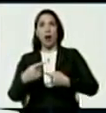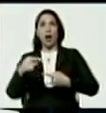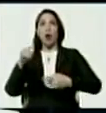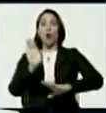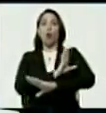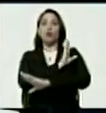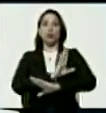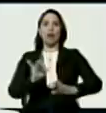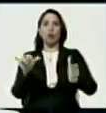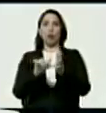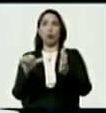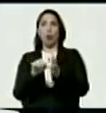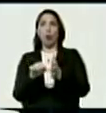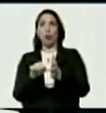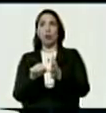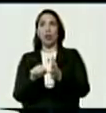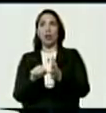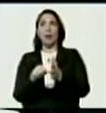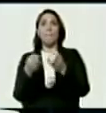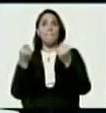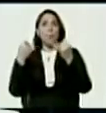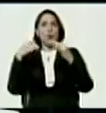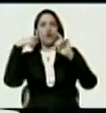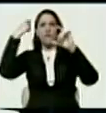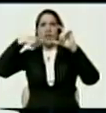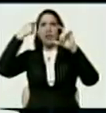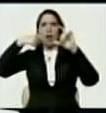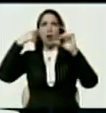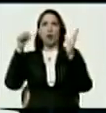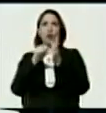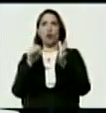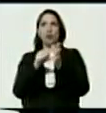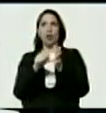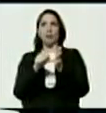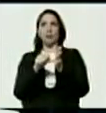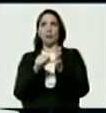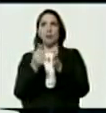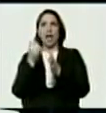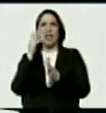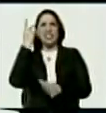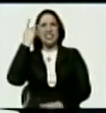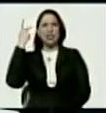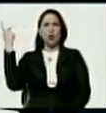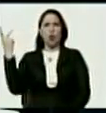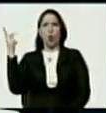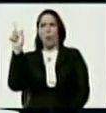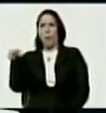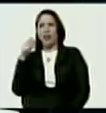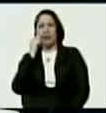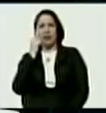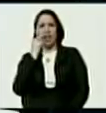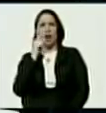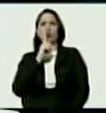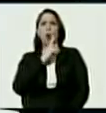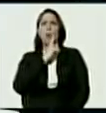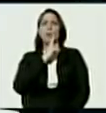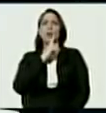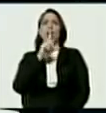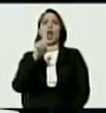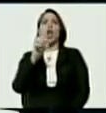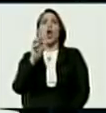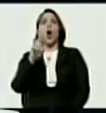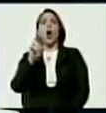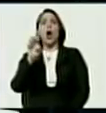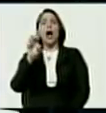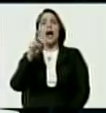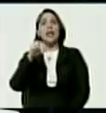concierto, donde hay, por cierto, hay muchos videos donde aparece un psicópata llamado Lorenzales, absolutamente intoxicado